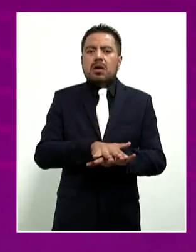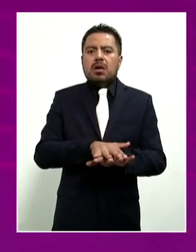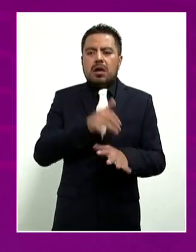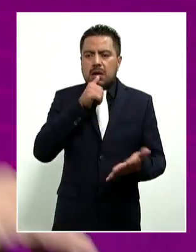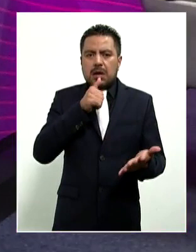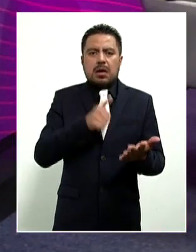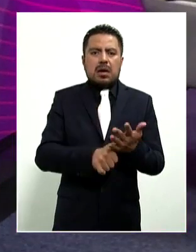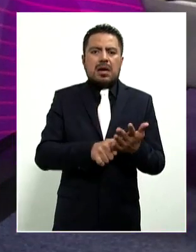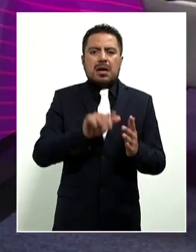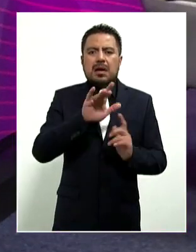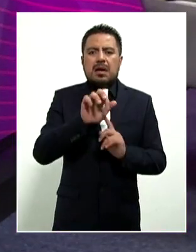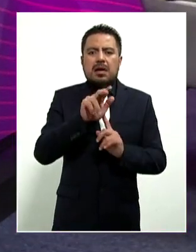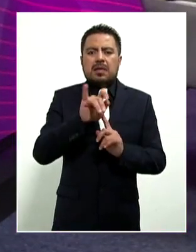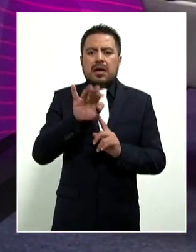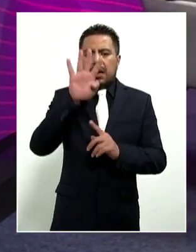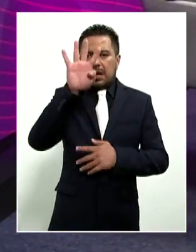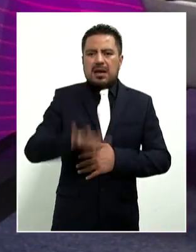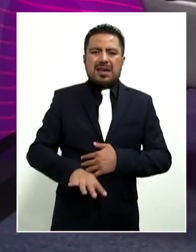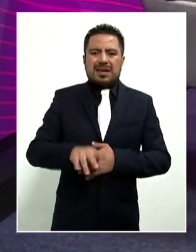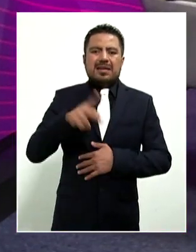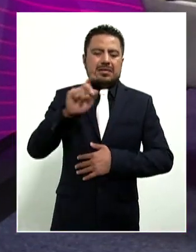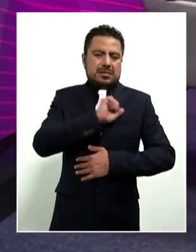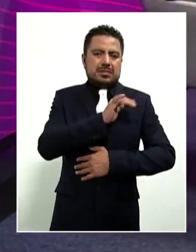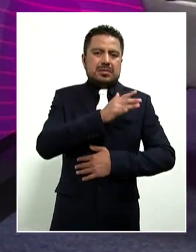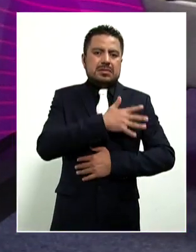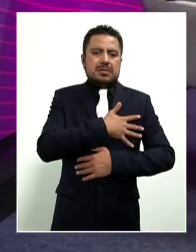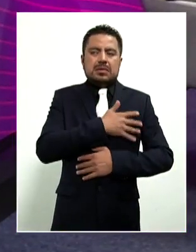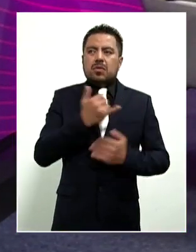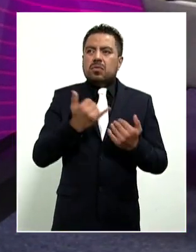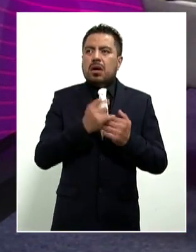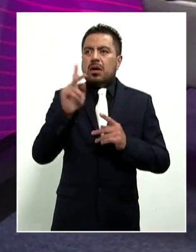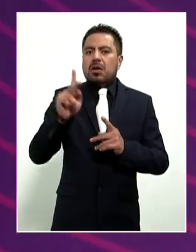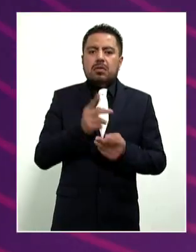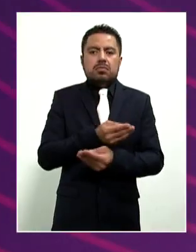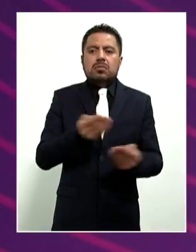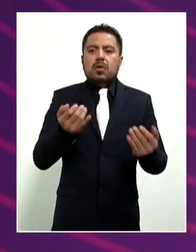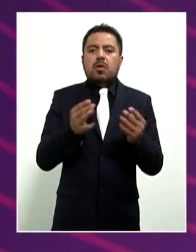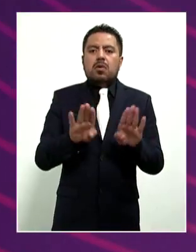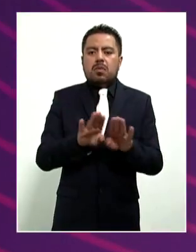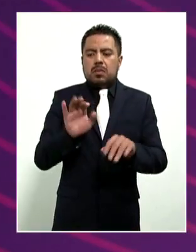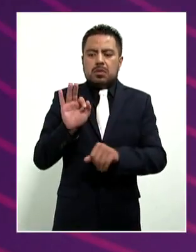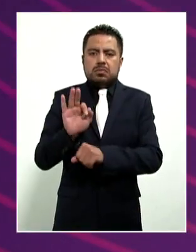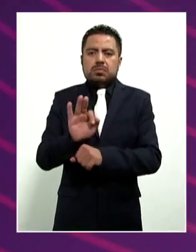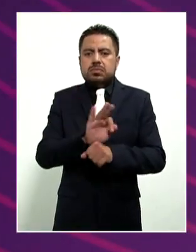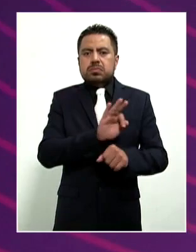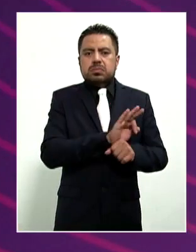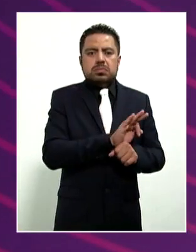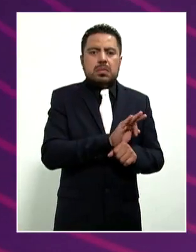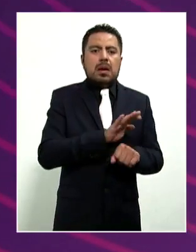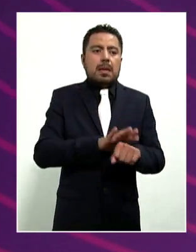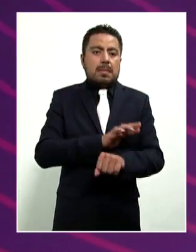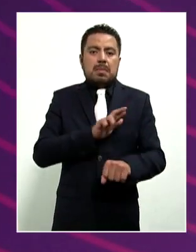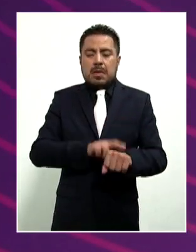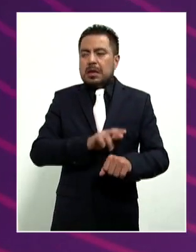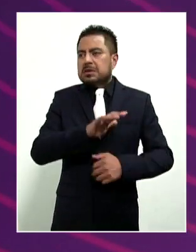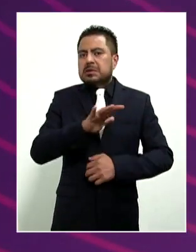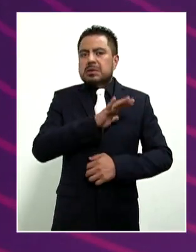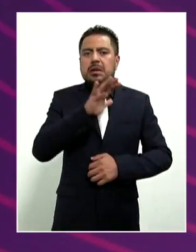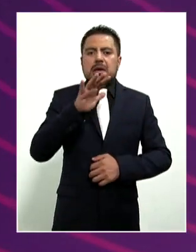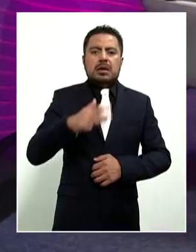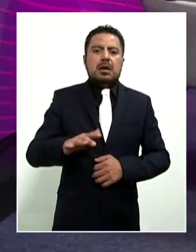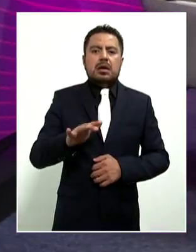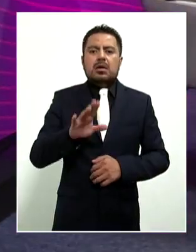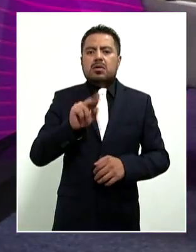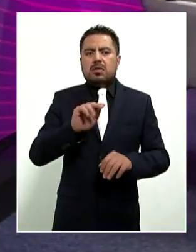de Cartagena, que se otorga una protección incluso aún más general y no